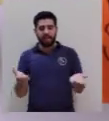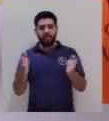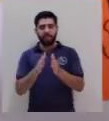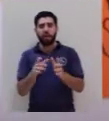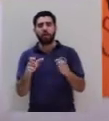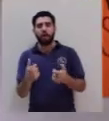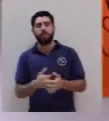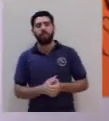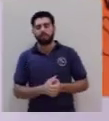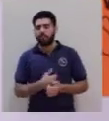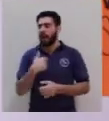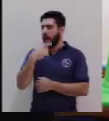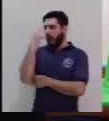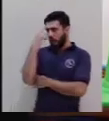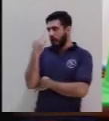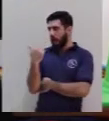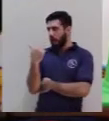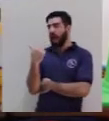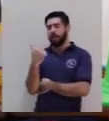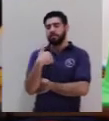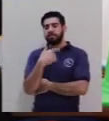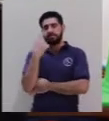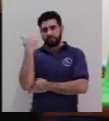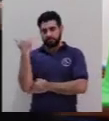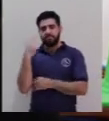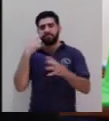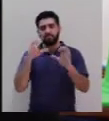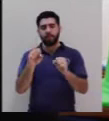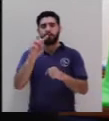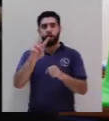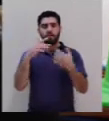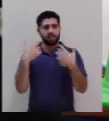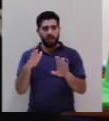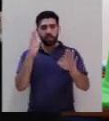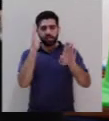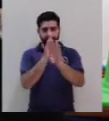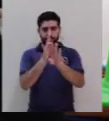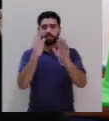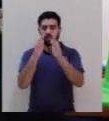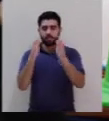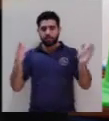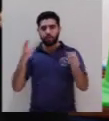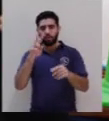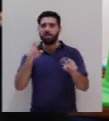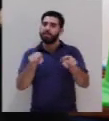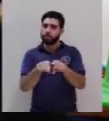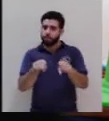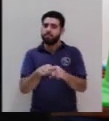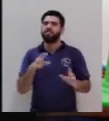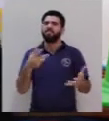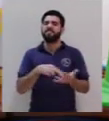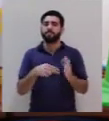acá. Entonces ya está dividido en 2. En 2 partes, si se dan cuenta, eso está dividido en 2 partes iguales. ¿Qué quiere